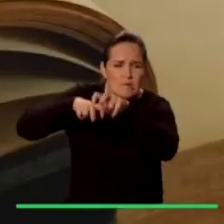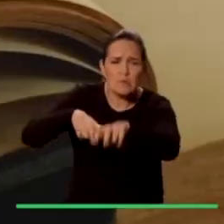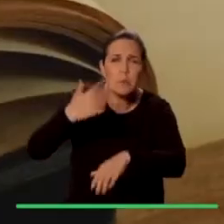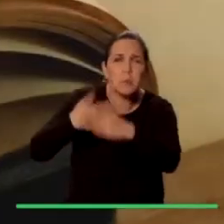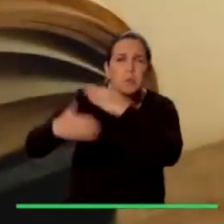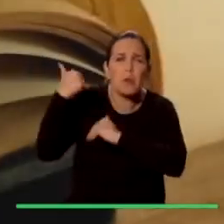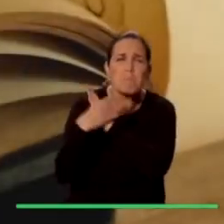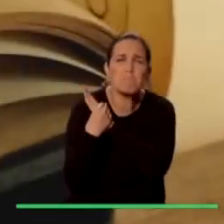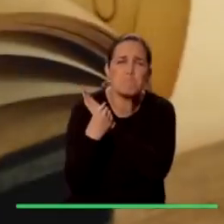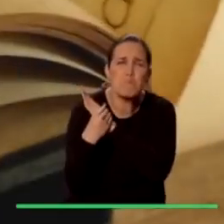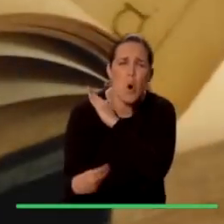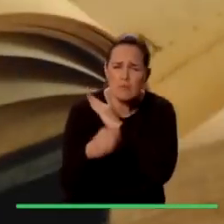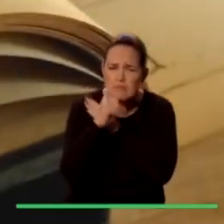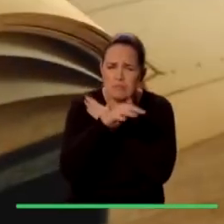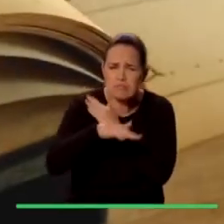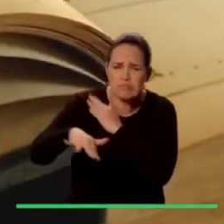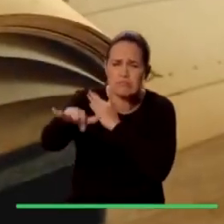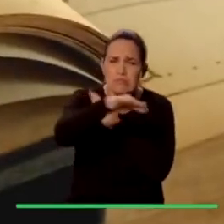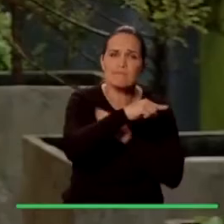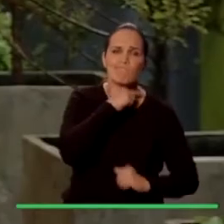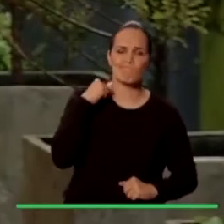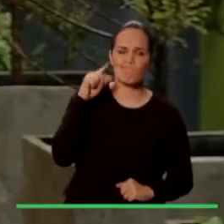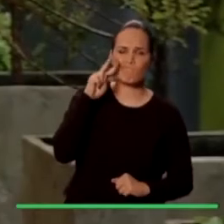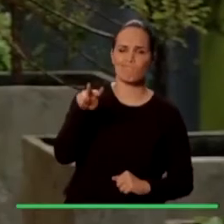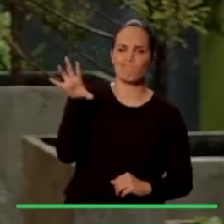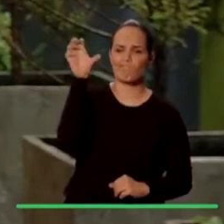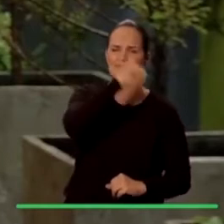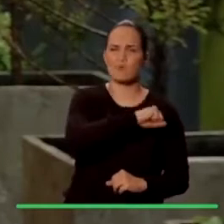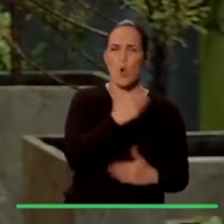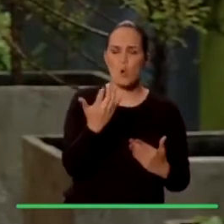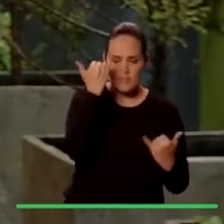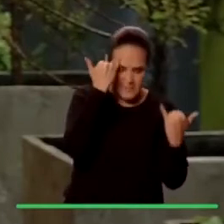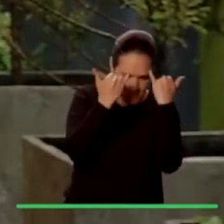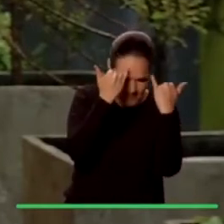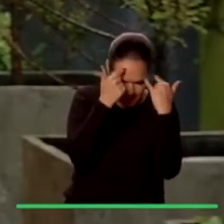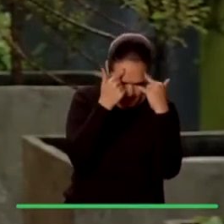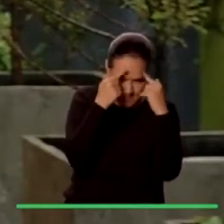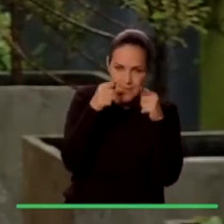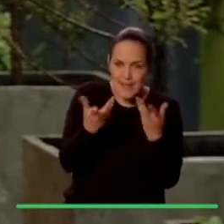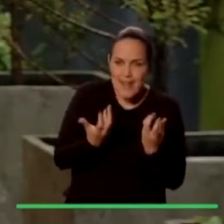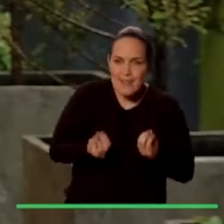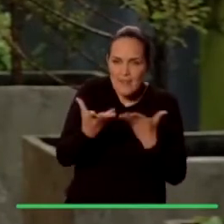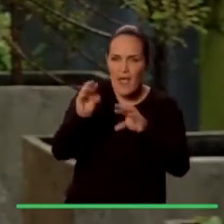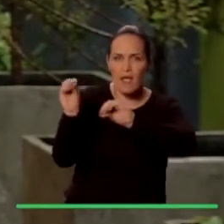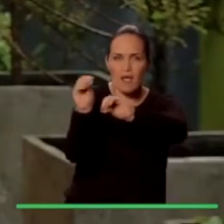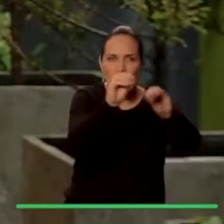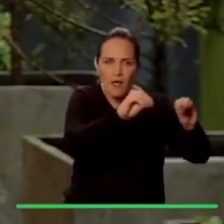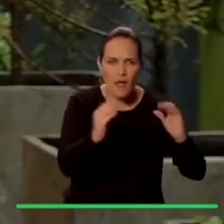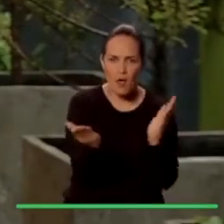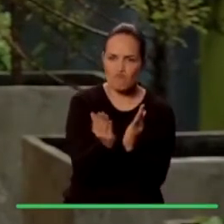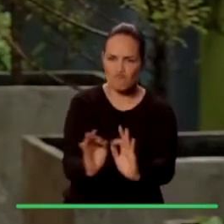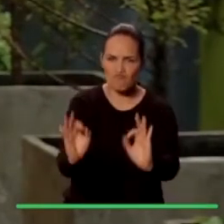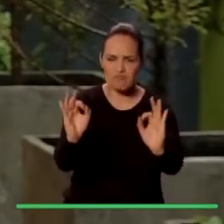pues encontraba una situación profunda de pobreza. La visión de Monseñor Salcedo fue precisamente buscar un medio que lograra